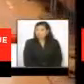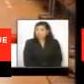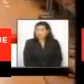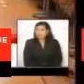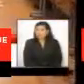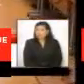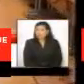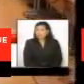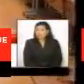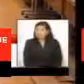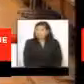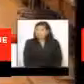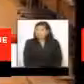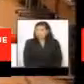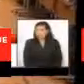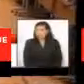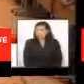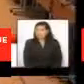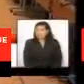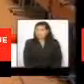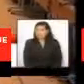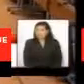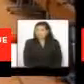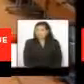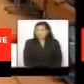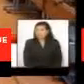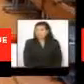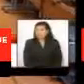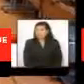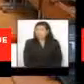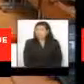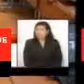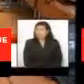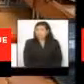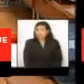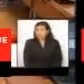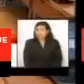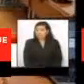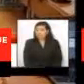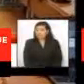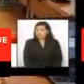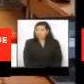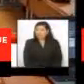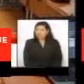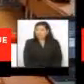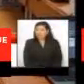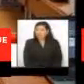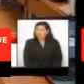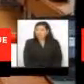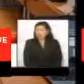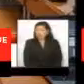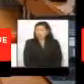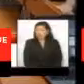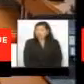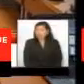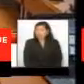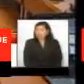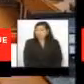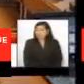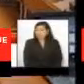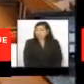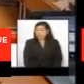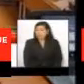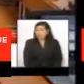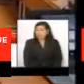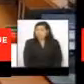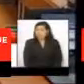lacradas por el fiscal José Domingo Pérez. Ella la semana pasada desde Tarapoto dijo que hay pruebas suficientes y nuevas para abrir